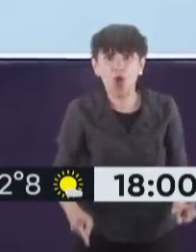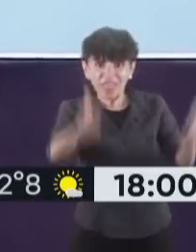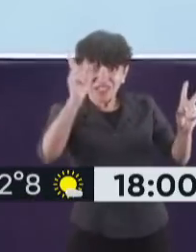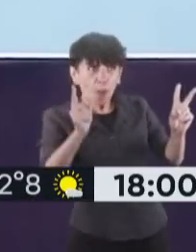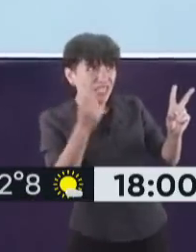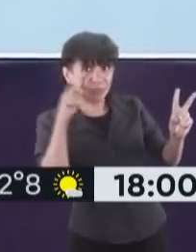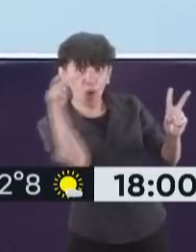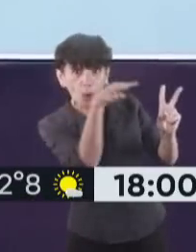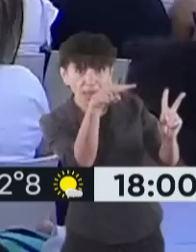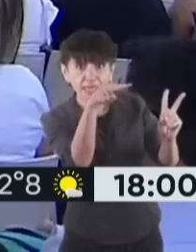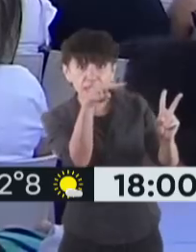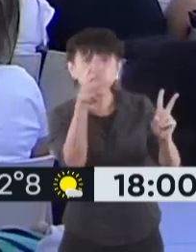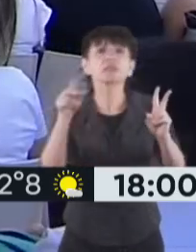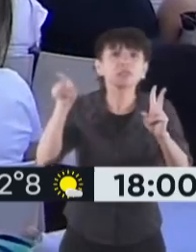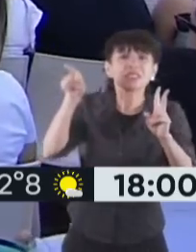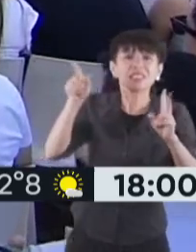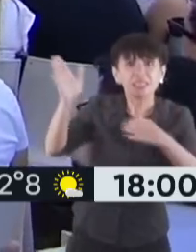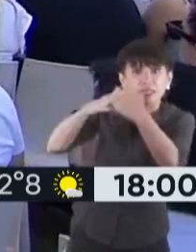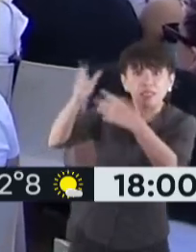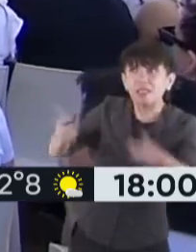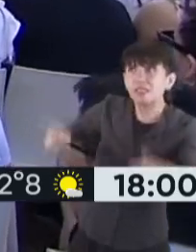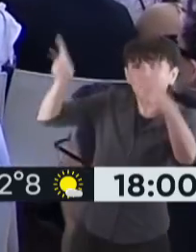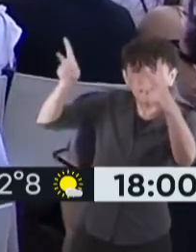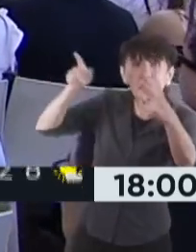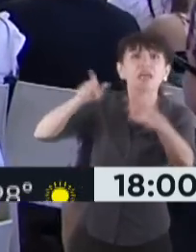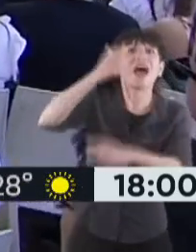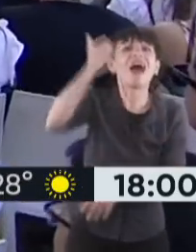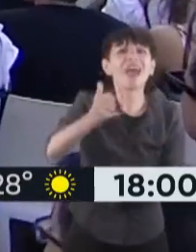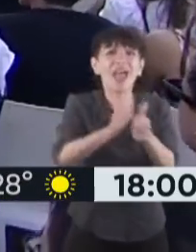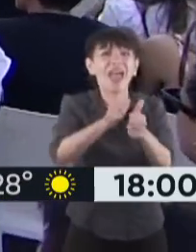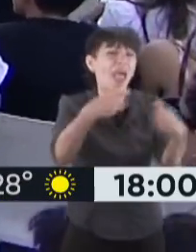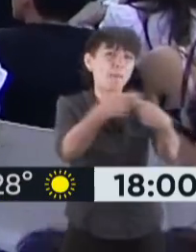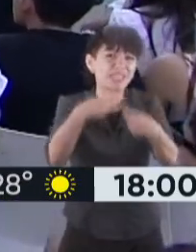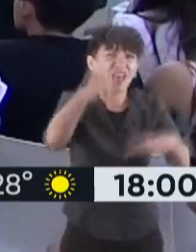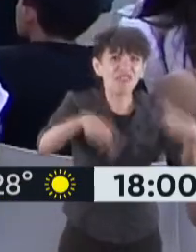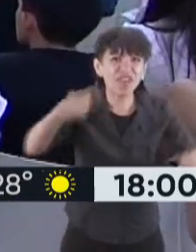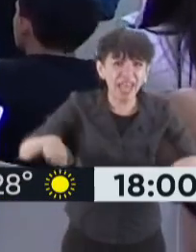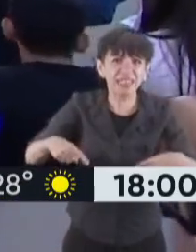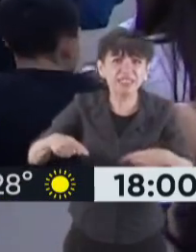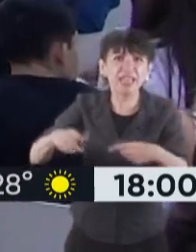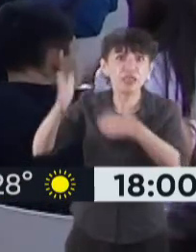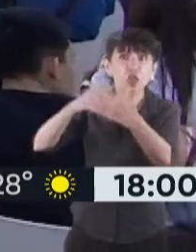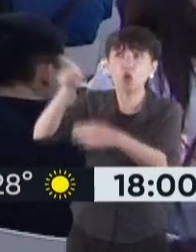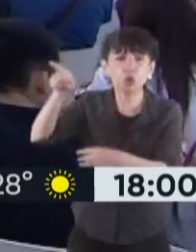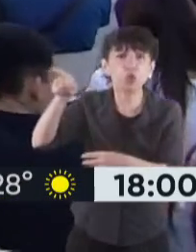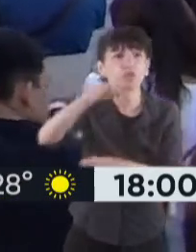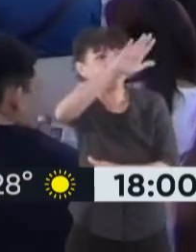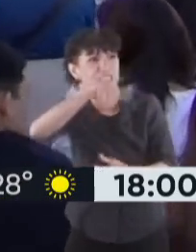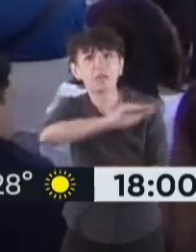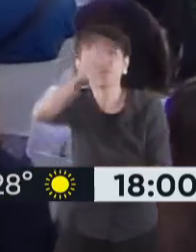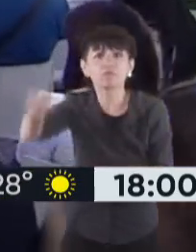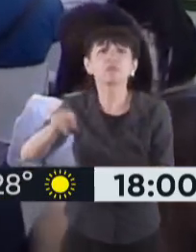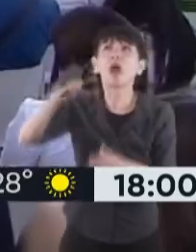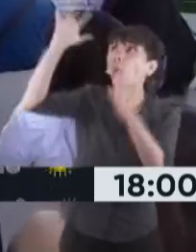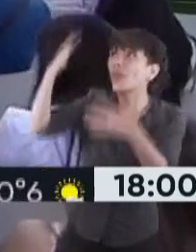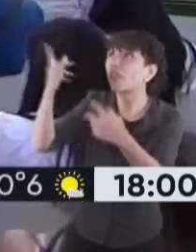este, hay acerías que construyen esos balcones. Y hay productores de vidrio que generan esos vidrios. Y